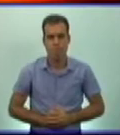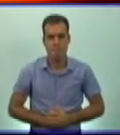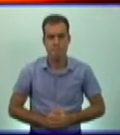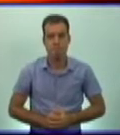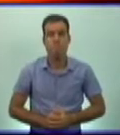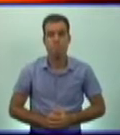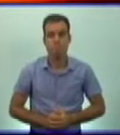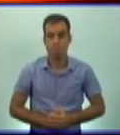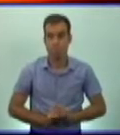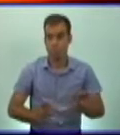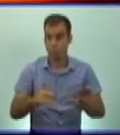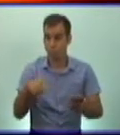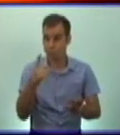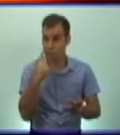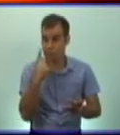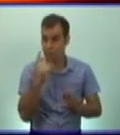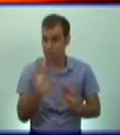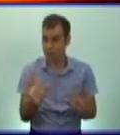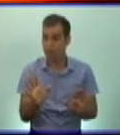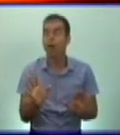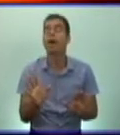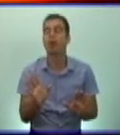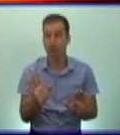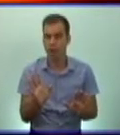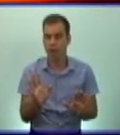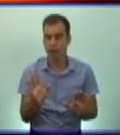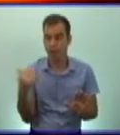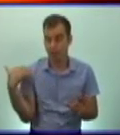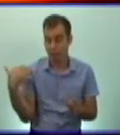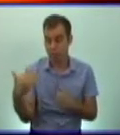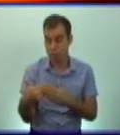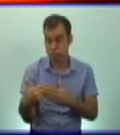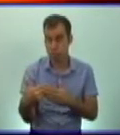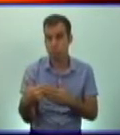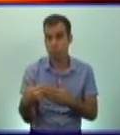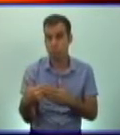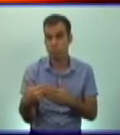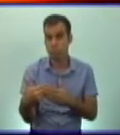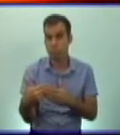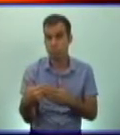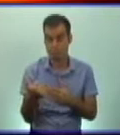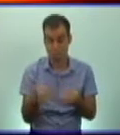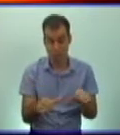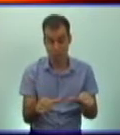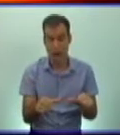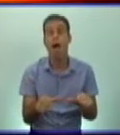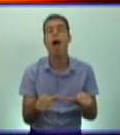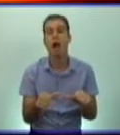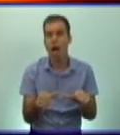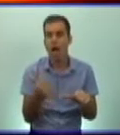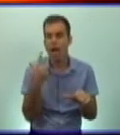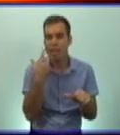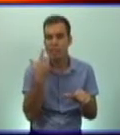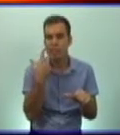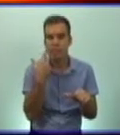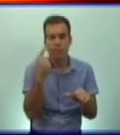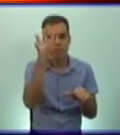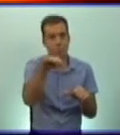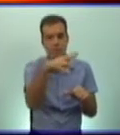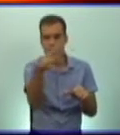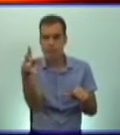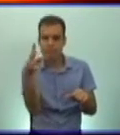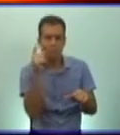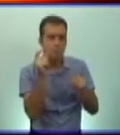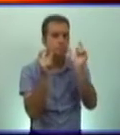Como ustedes conocen, hasta este momento hemos representado las reacciones químicas mediante esquemas con palabras, como ya les